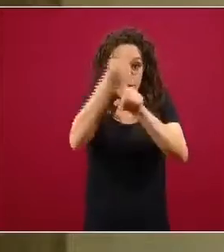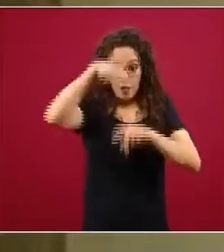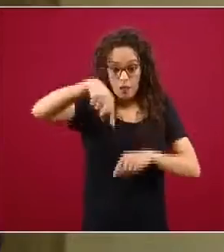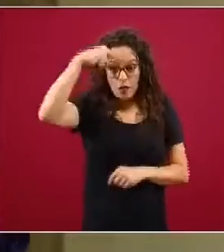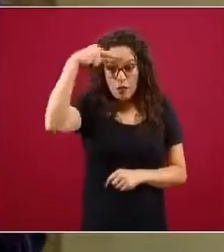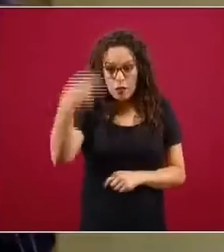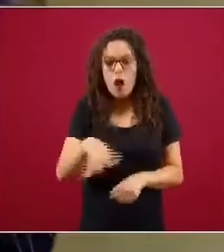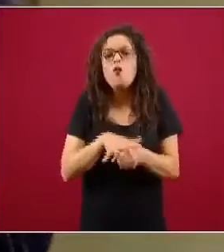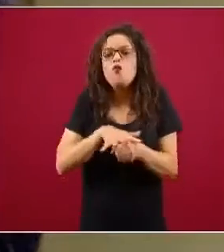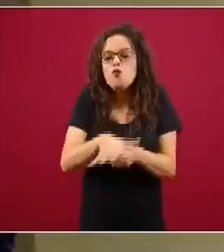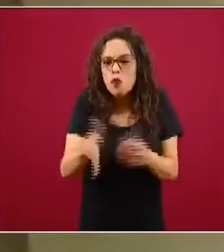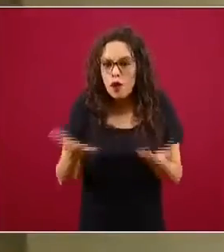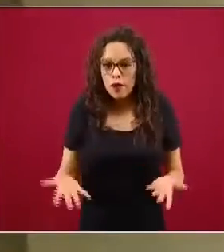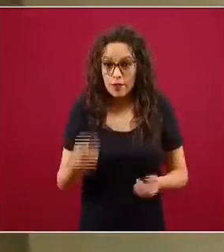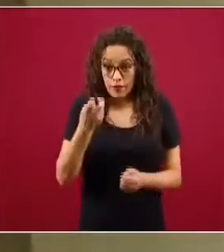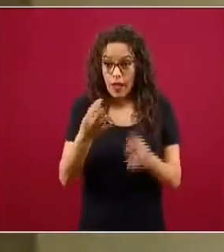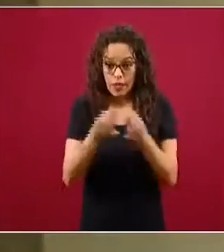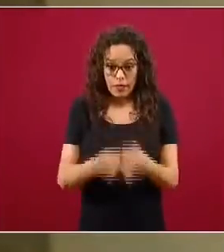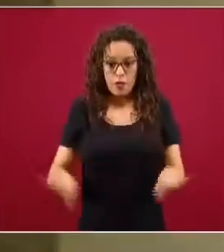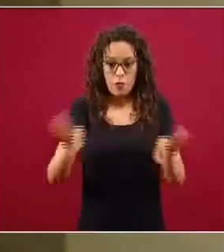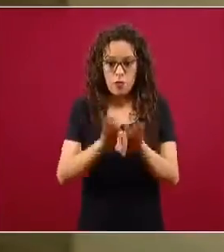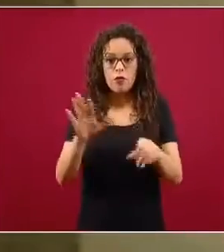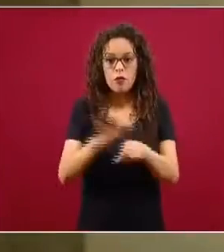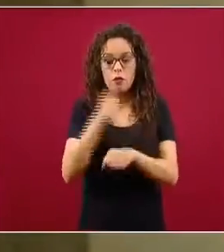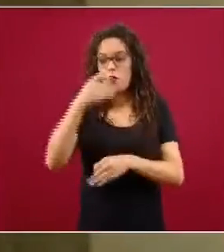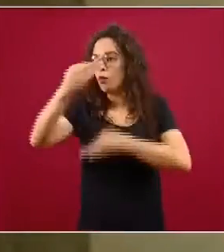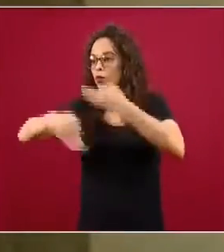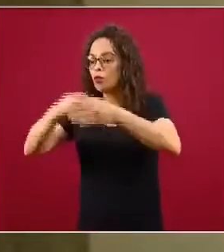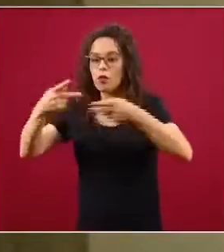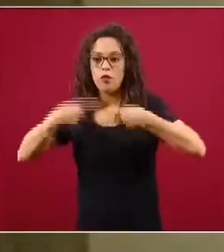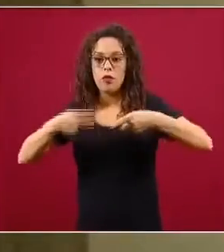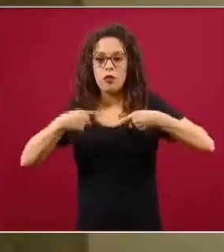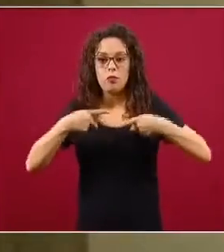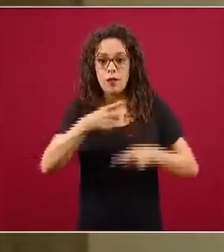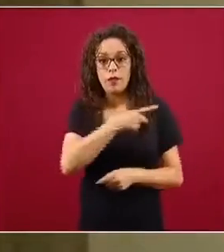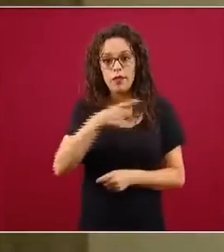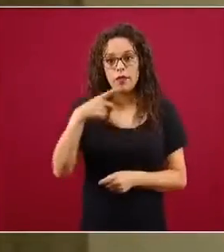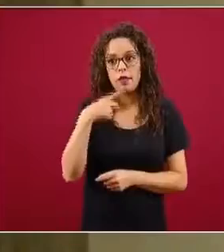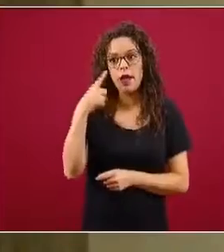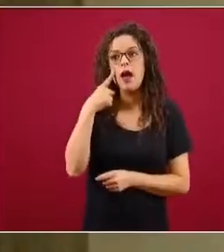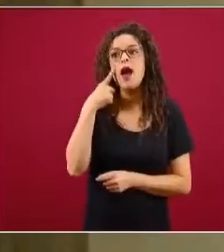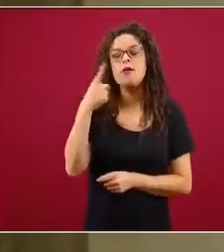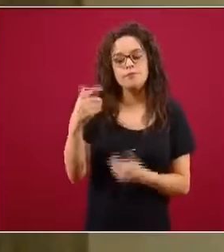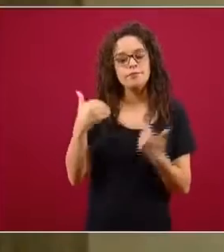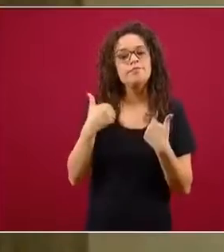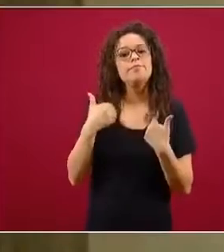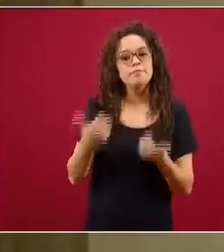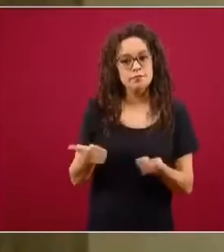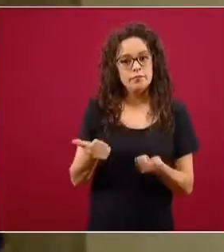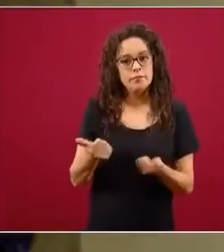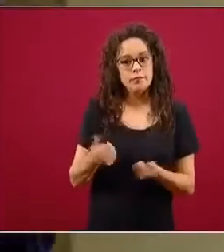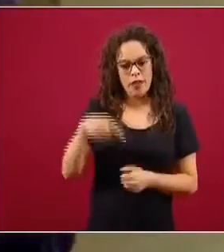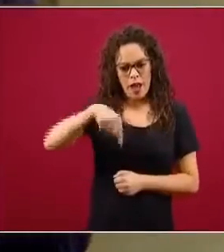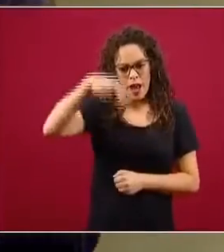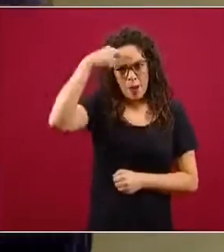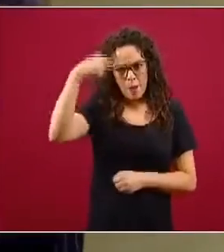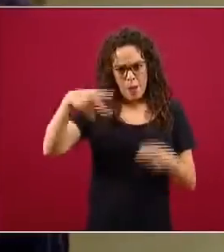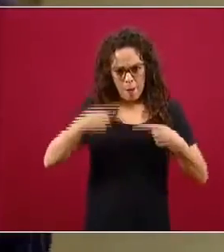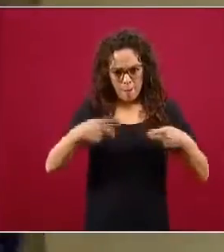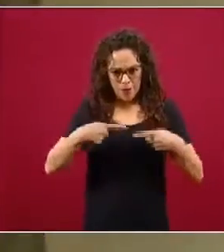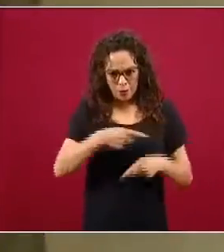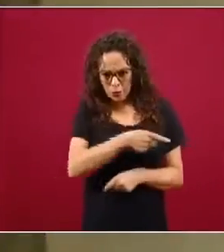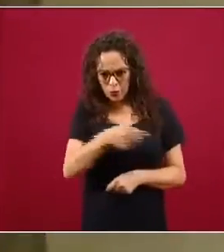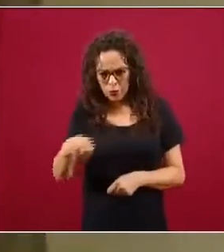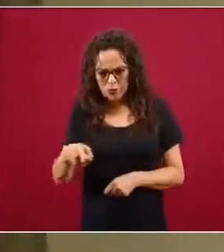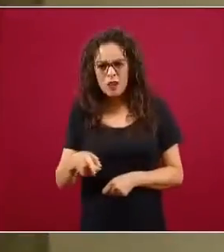problemas. Y esto es muy importante para que también todo el mundo lo ponga en perspectiva. ¿De qué se mueren los mexicanos? ¿No? Estos son